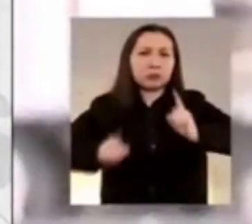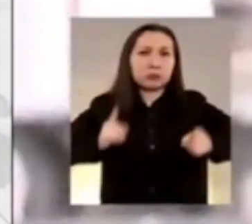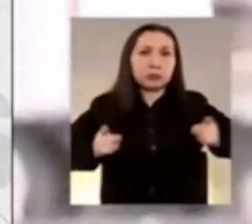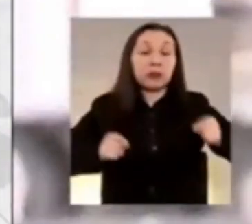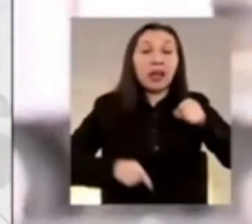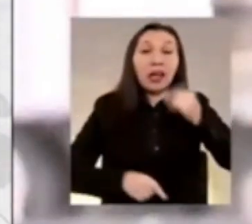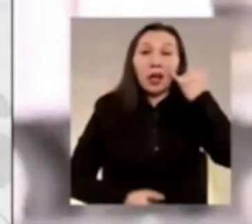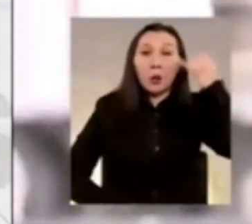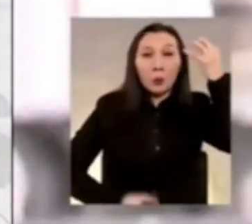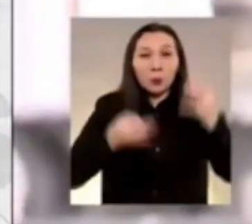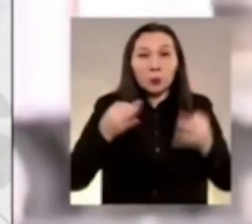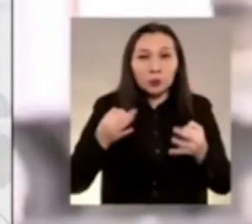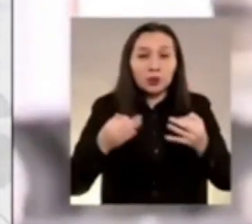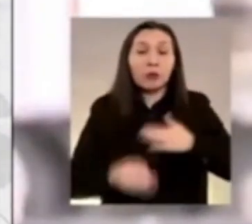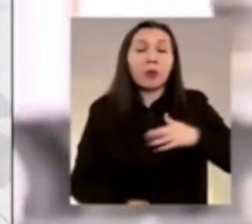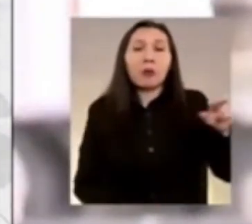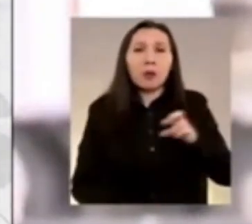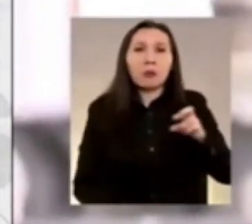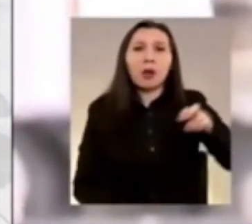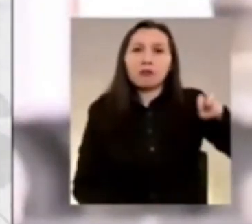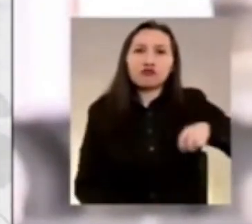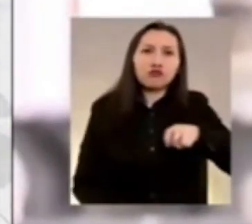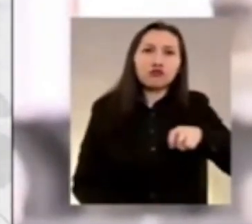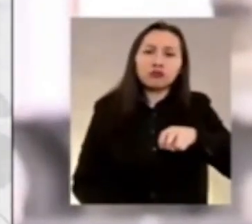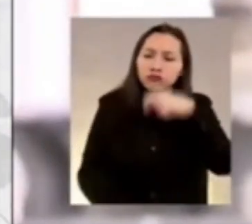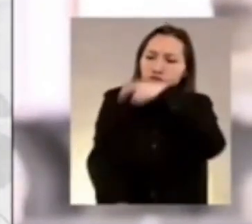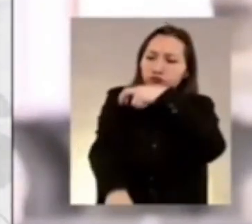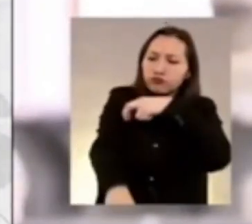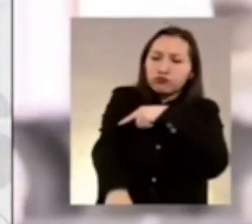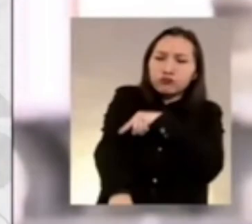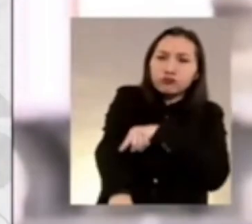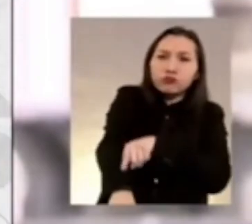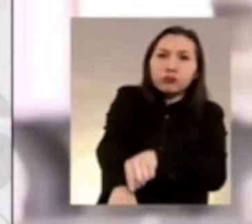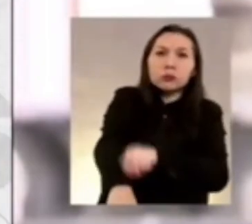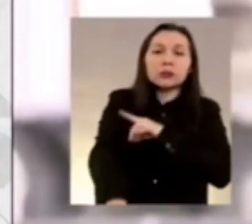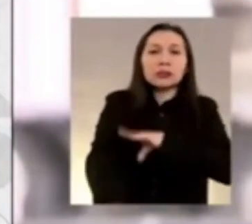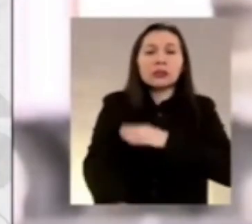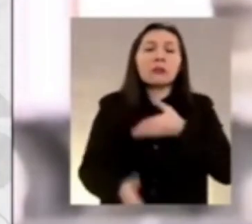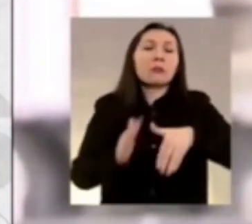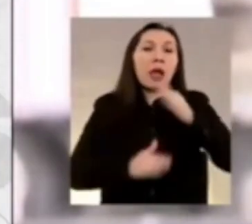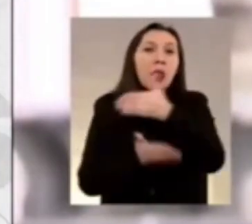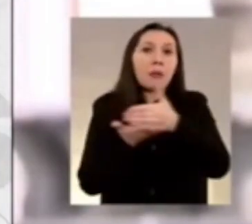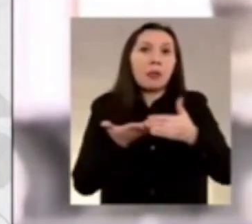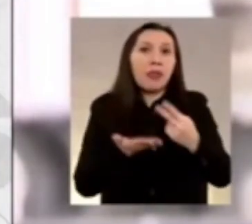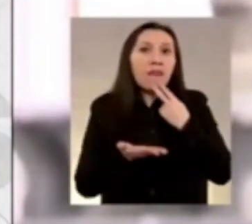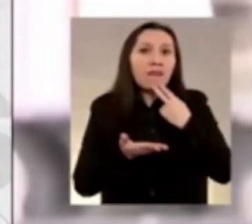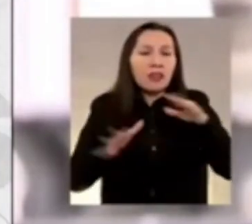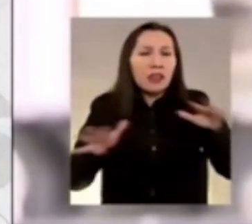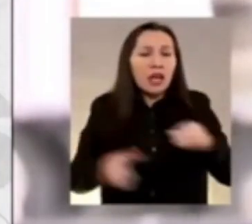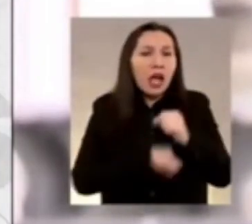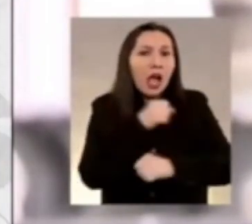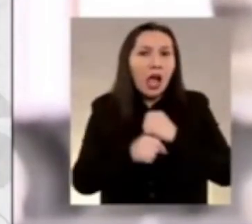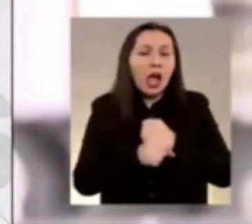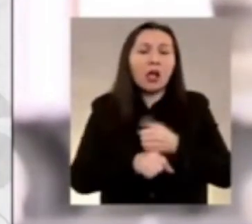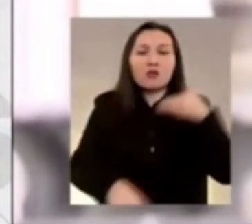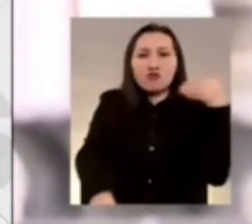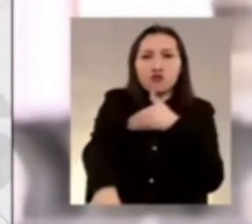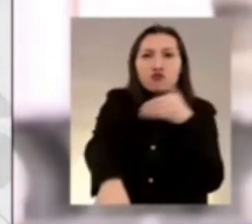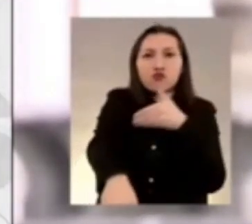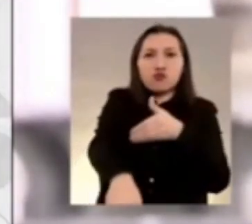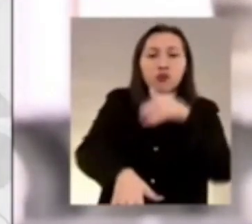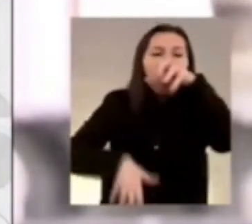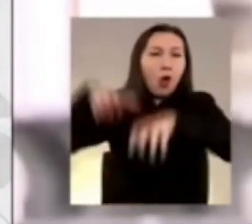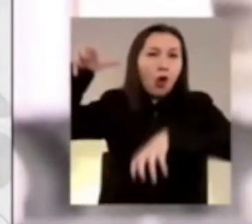esas injusticias, mi padre transitó por todo Chile, recorrió más de la mitad de su vida el país, desde